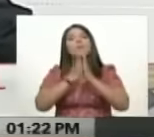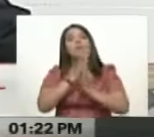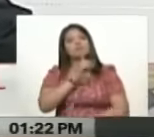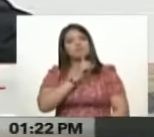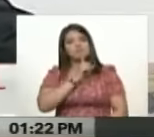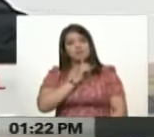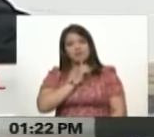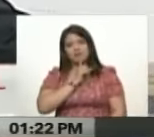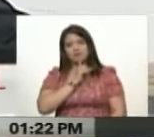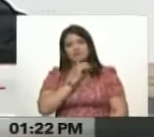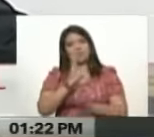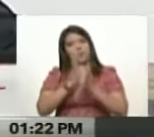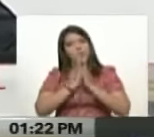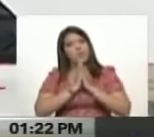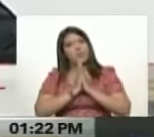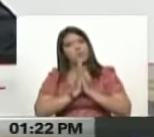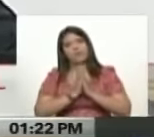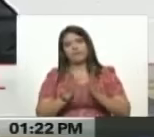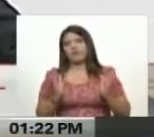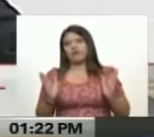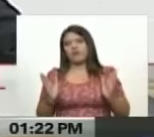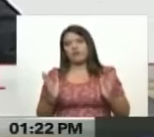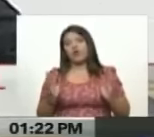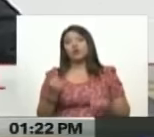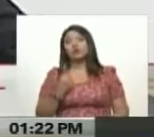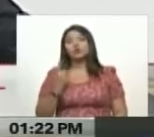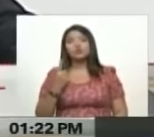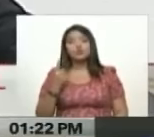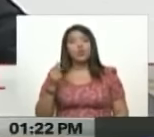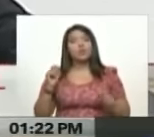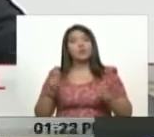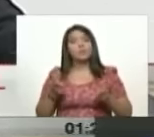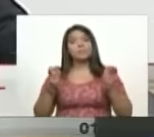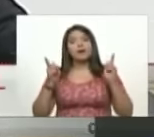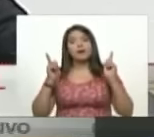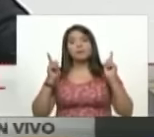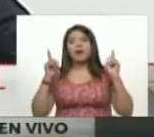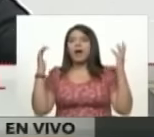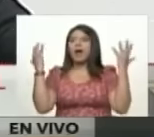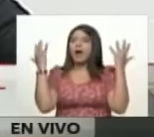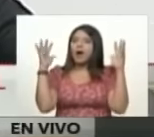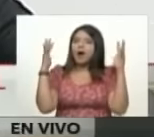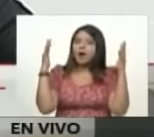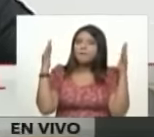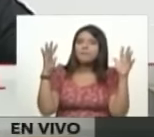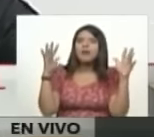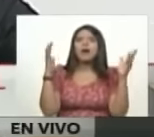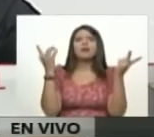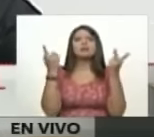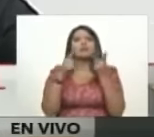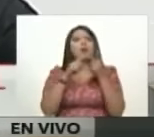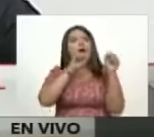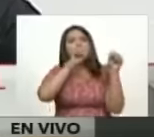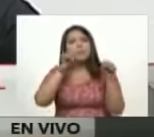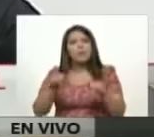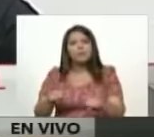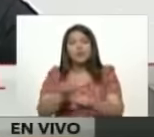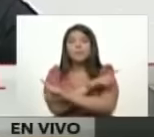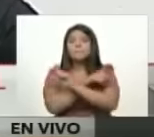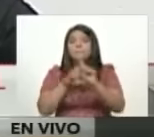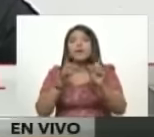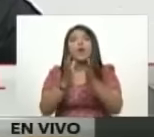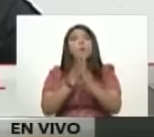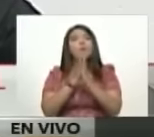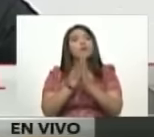compostura. Solamente se permite aplausos, frases de aprobación, pero que todos guardemos